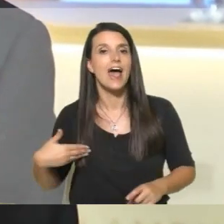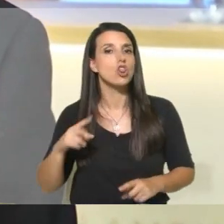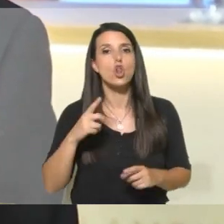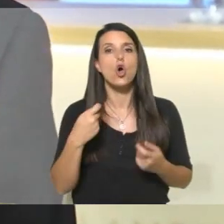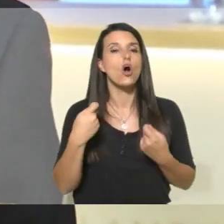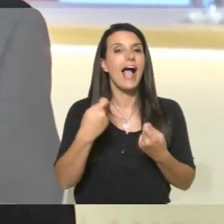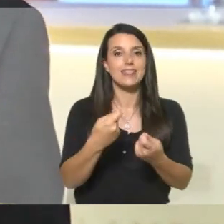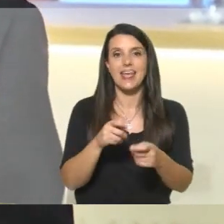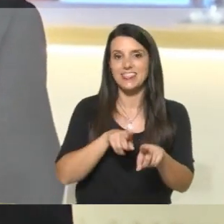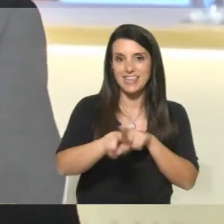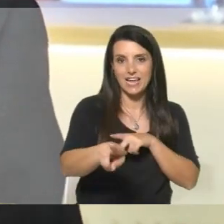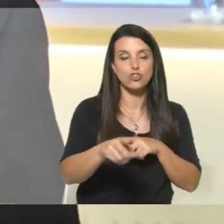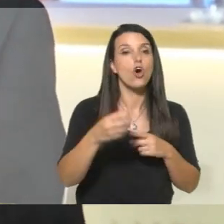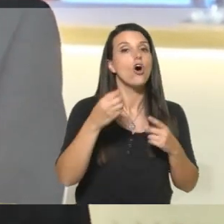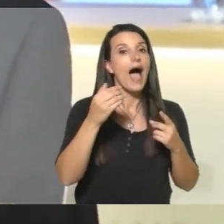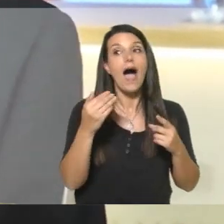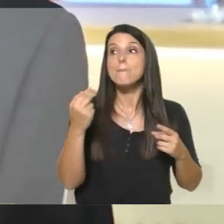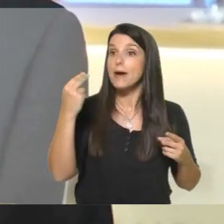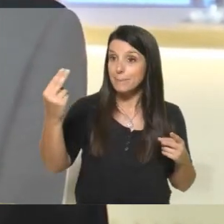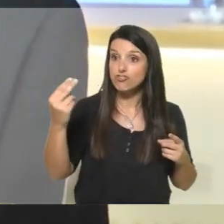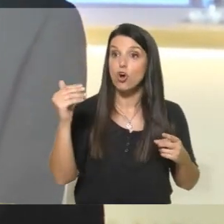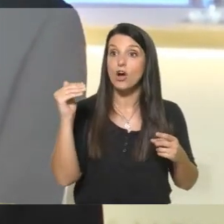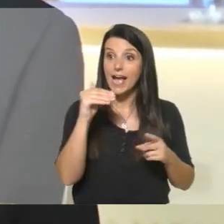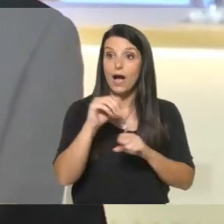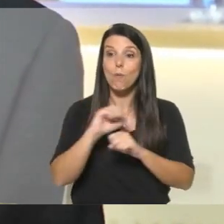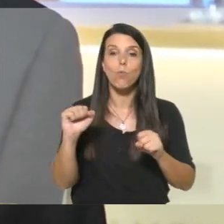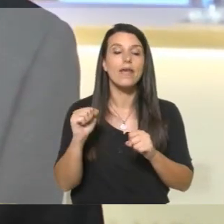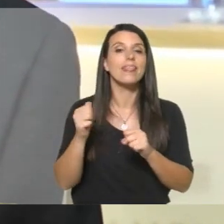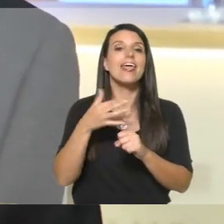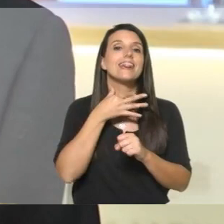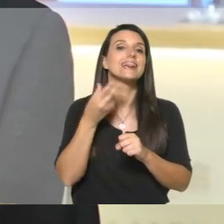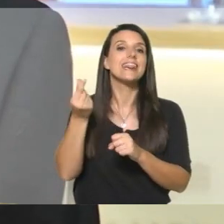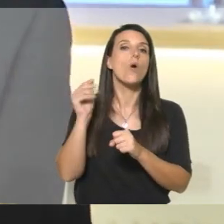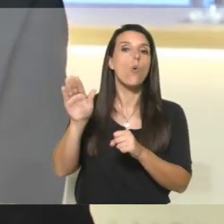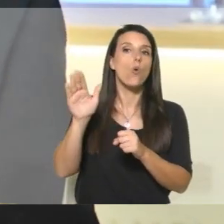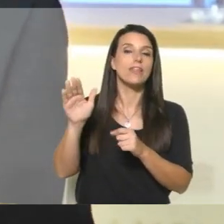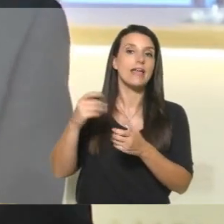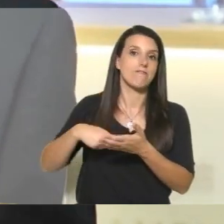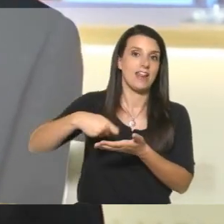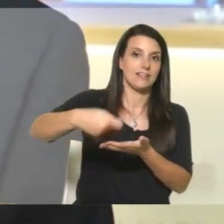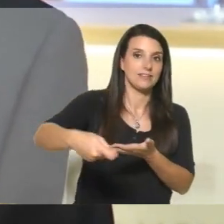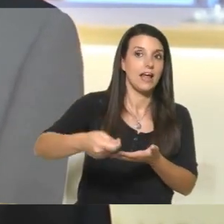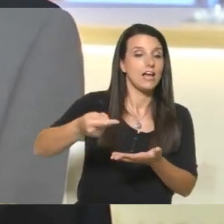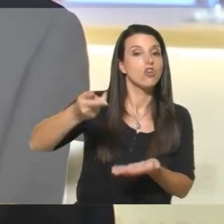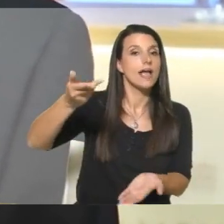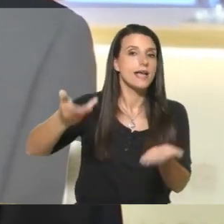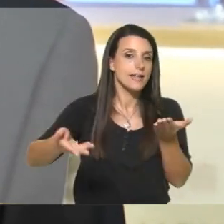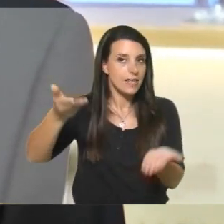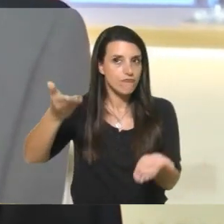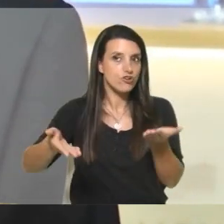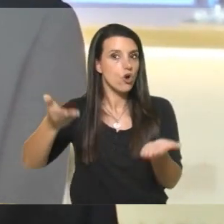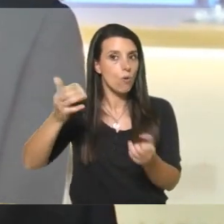directa sino que lo que está deshabilitando a que la caja tome endeudamiento para financiarse por todo eso es un equilibrio bastante